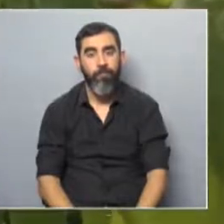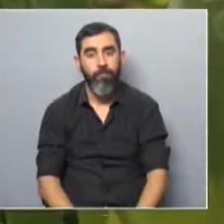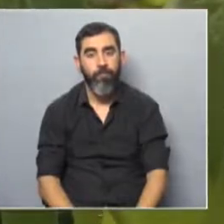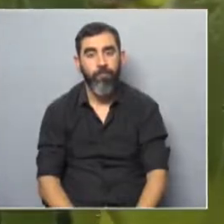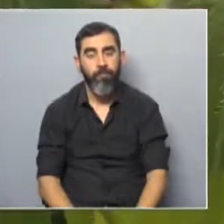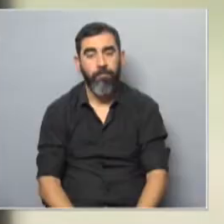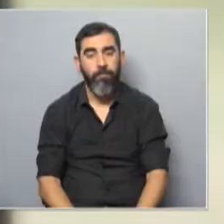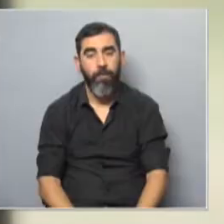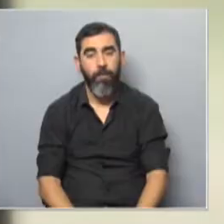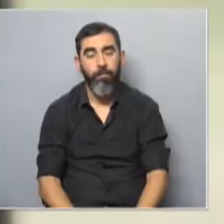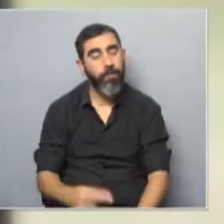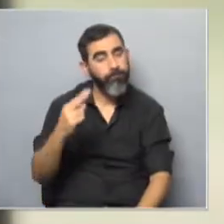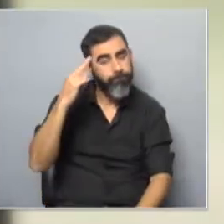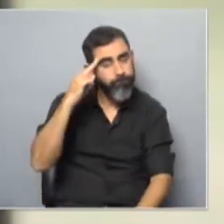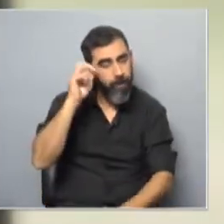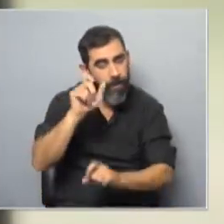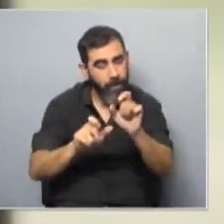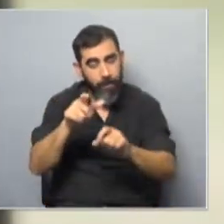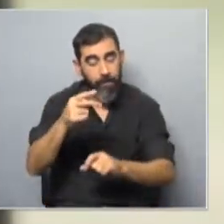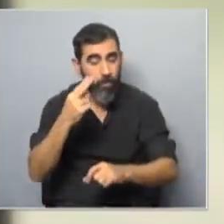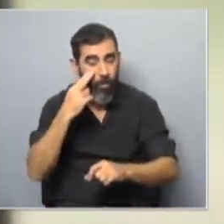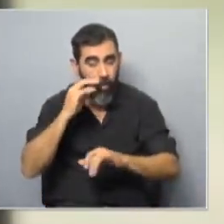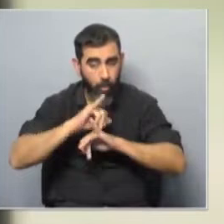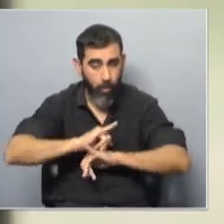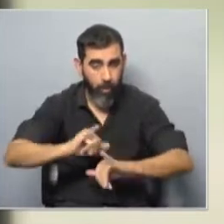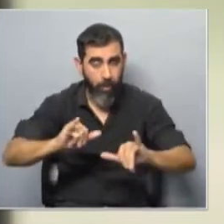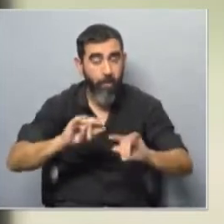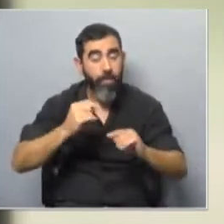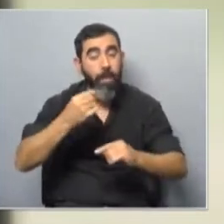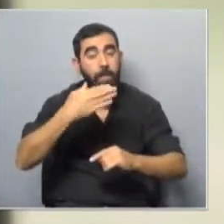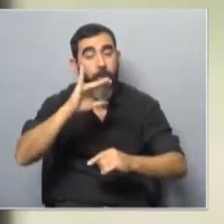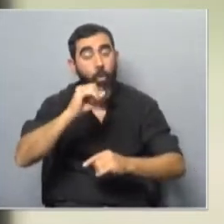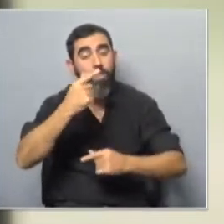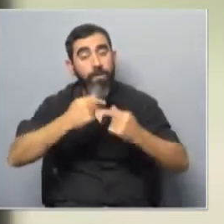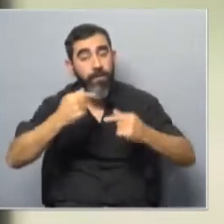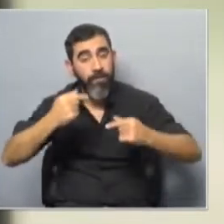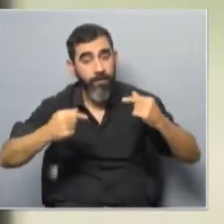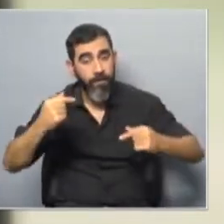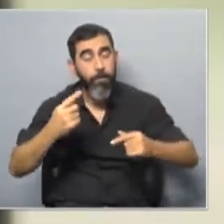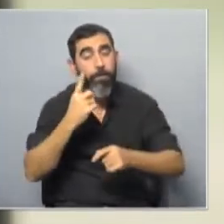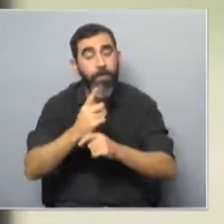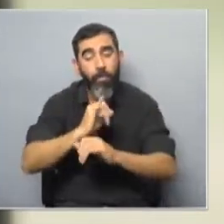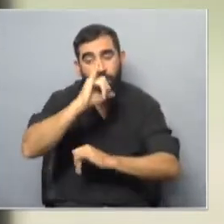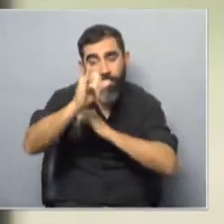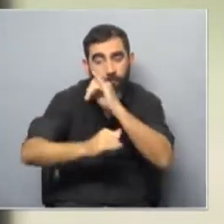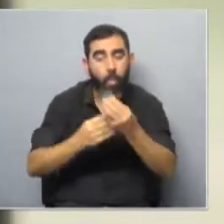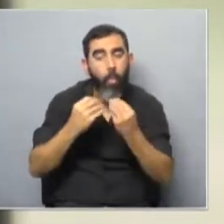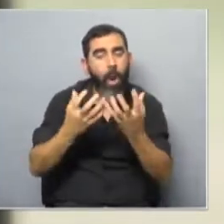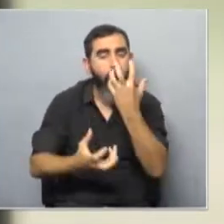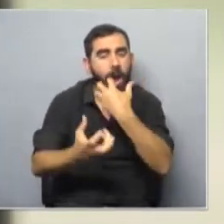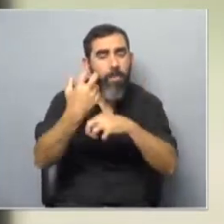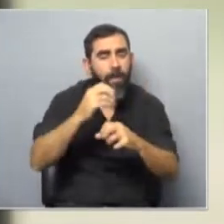Para poder generar conciencia en la población sobre esta problemática y sobre la biodiversidad que tenemos, primero que nada, tenemos que informarnos sobre qué animales